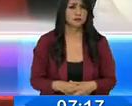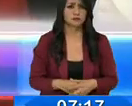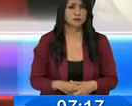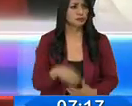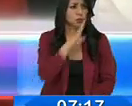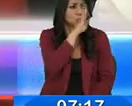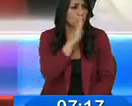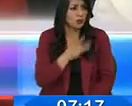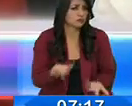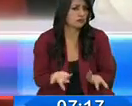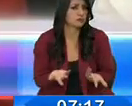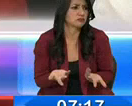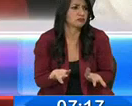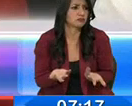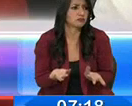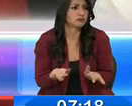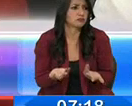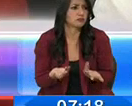Nunca.